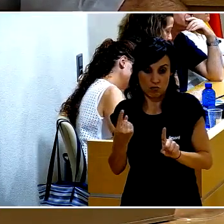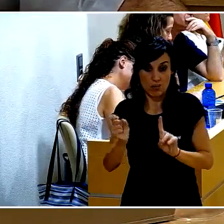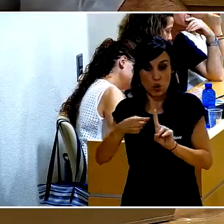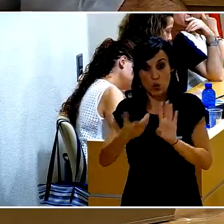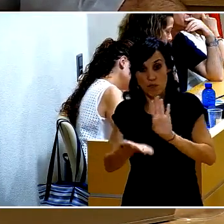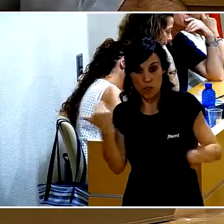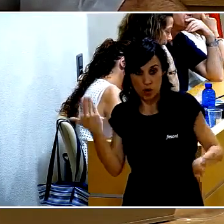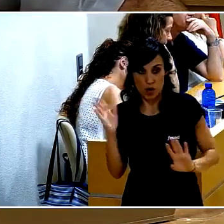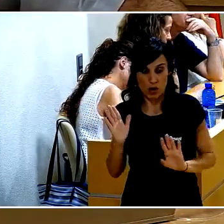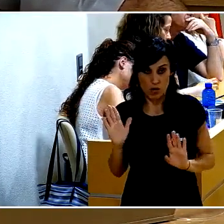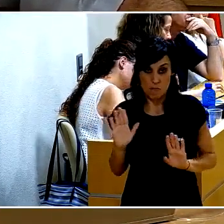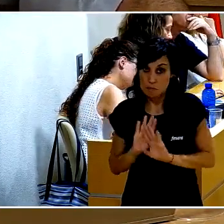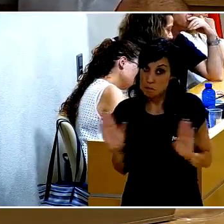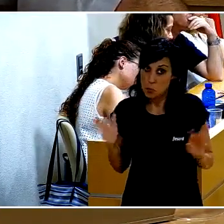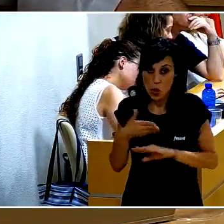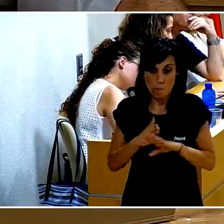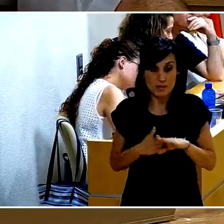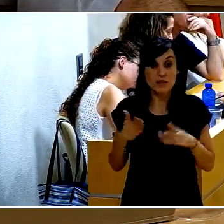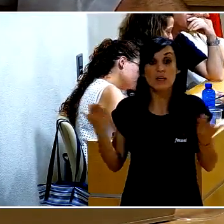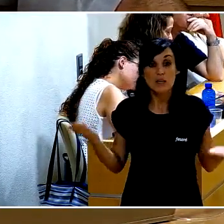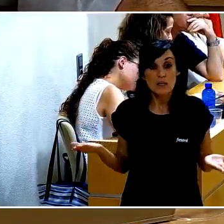a quitar la cruz. Y